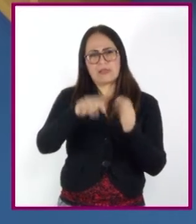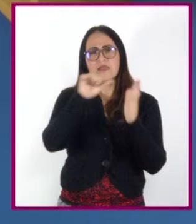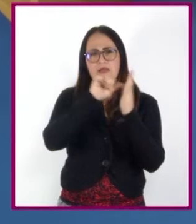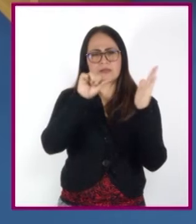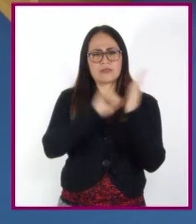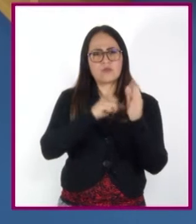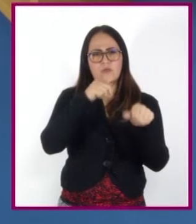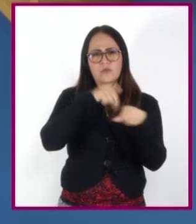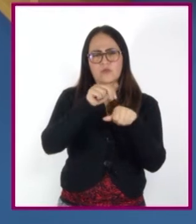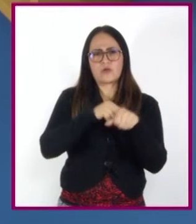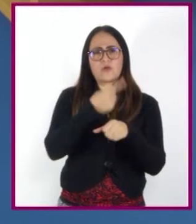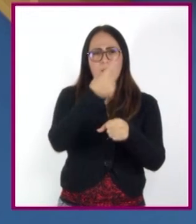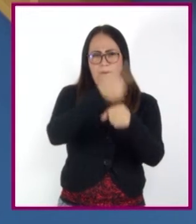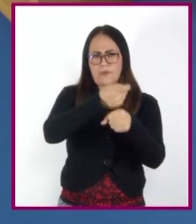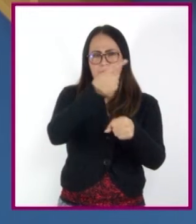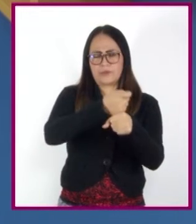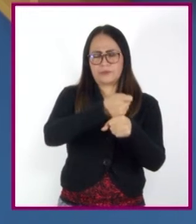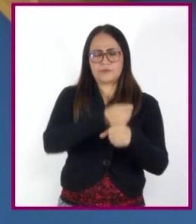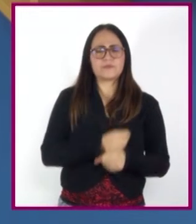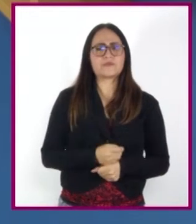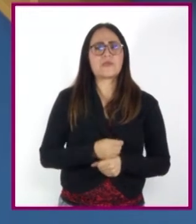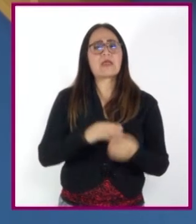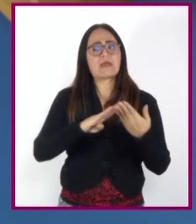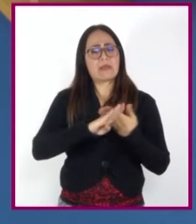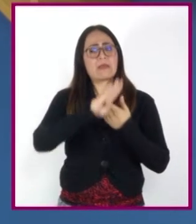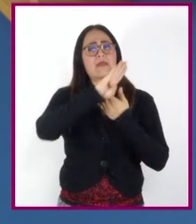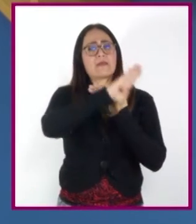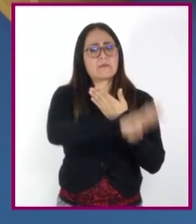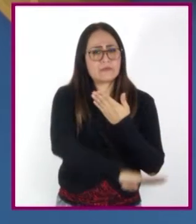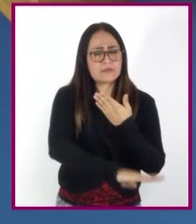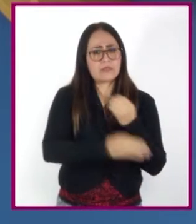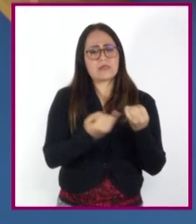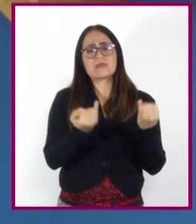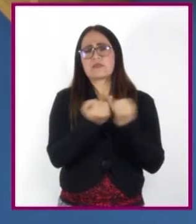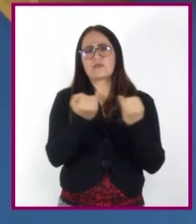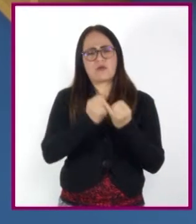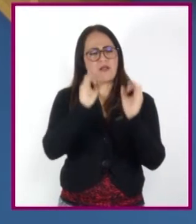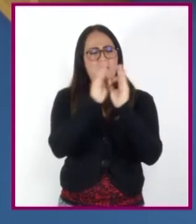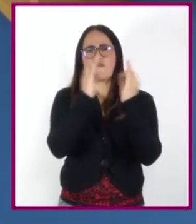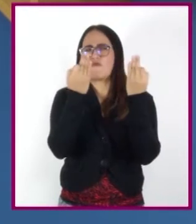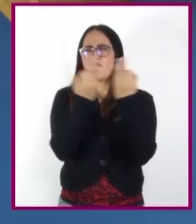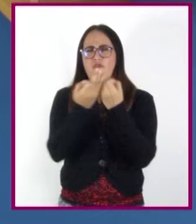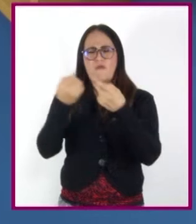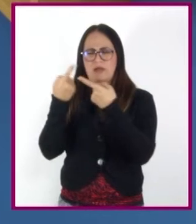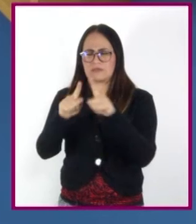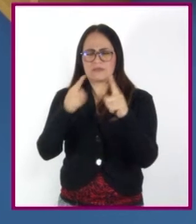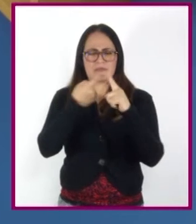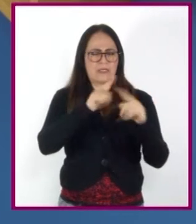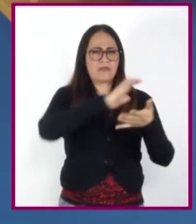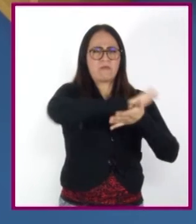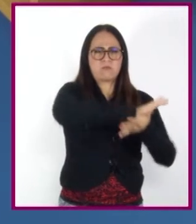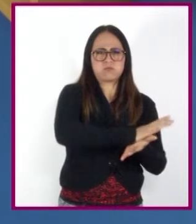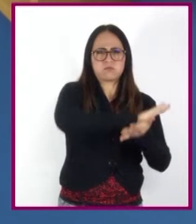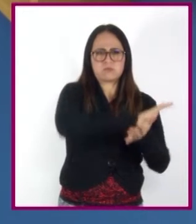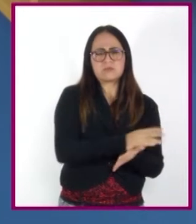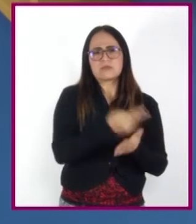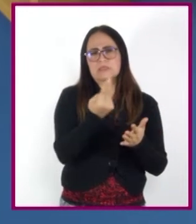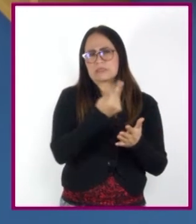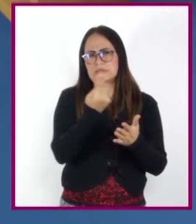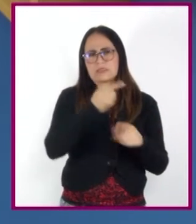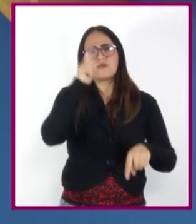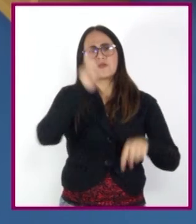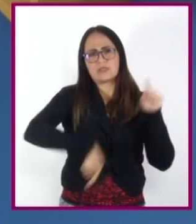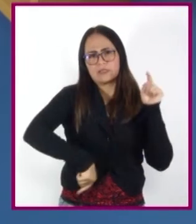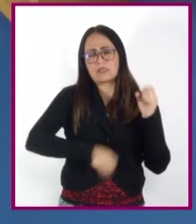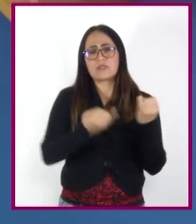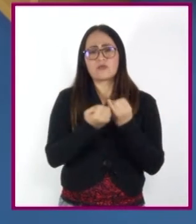se establece que se debe prevenir y eliminar todas las formas de discriminación. Otro caso es el de